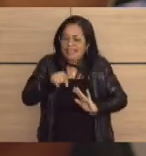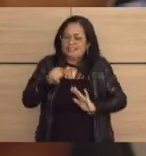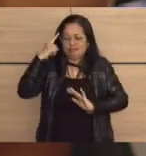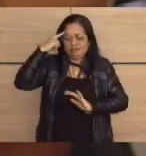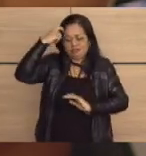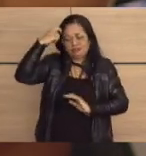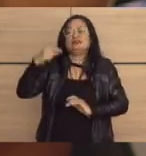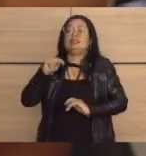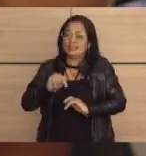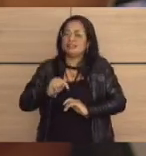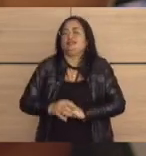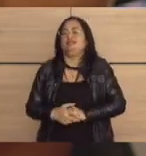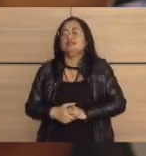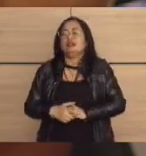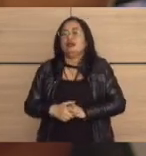que